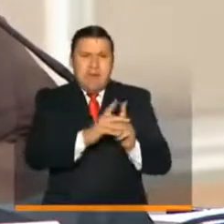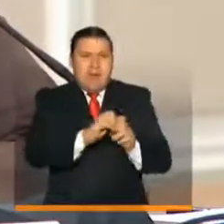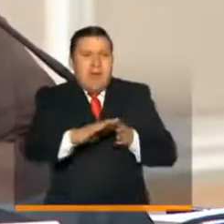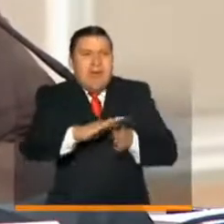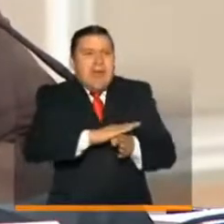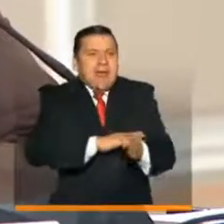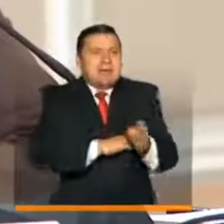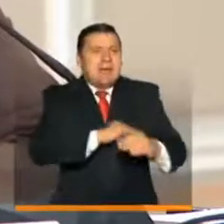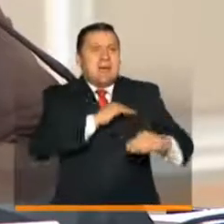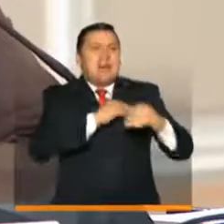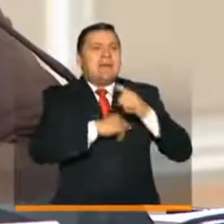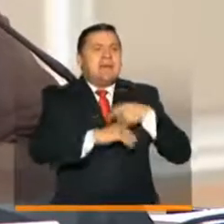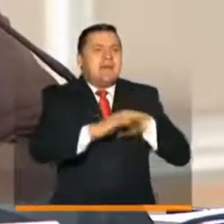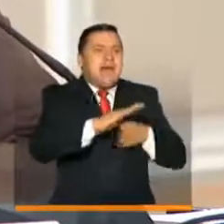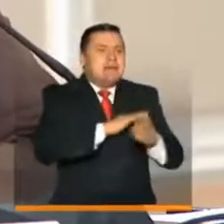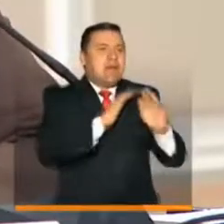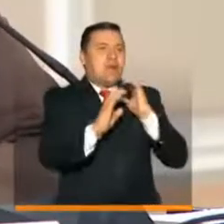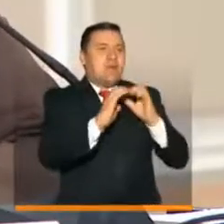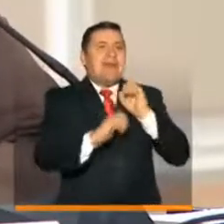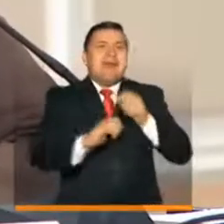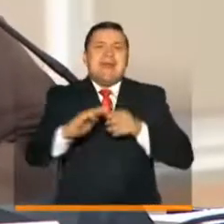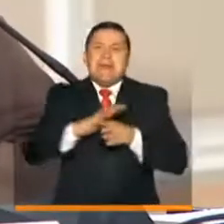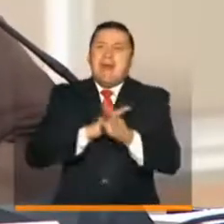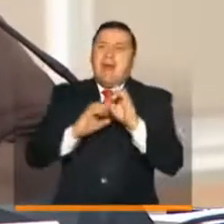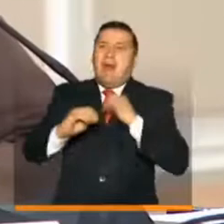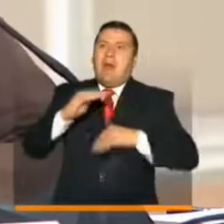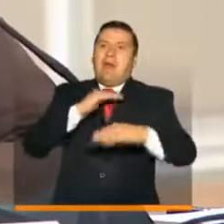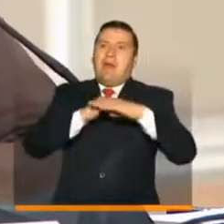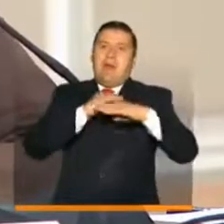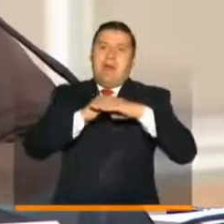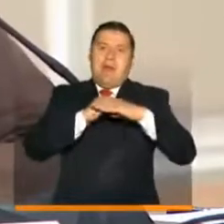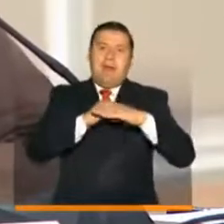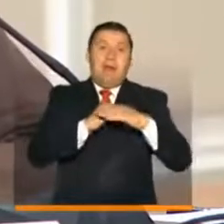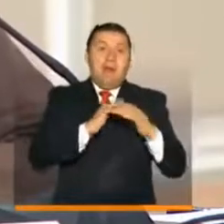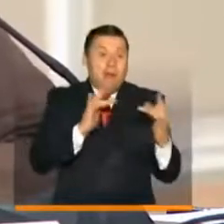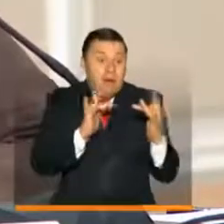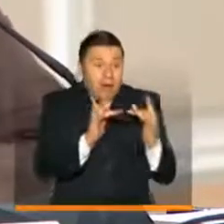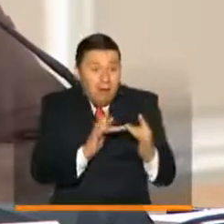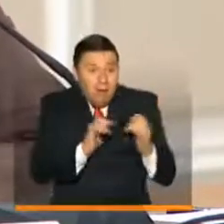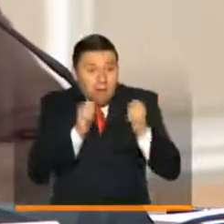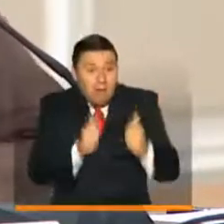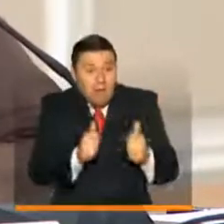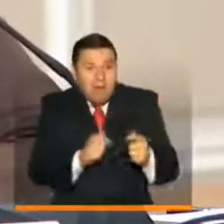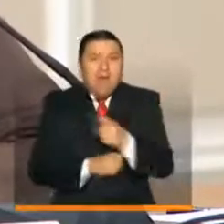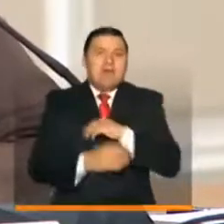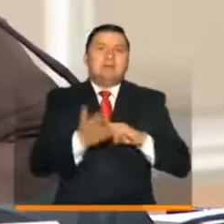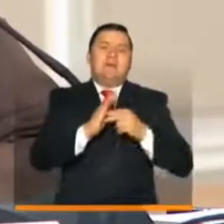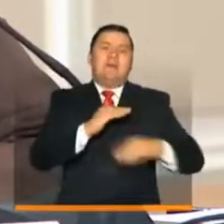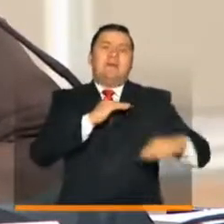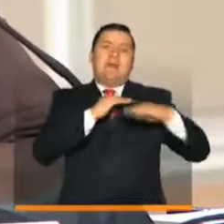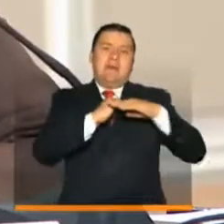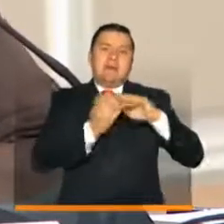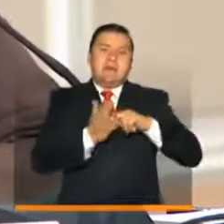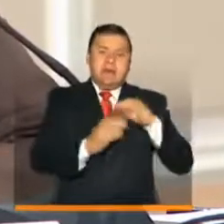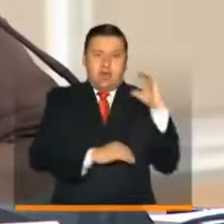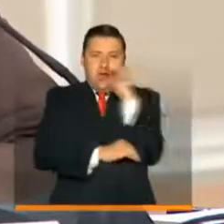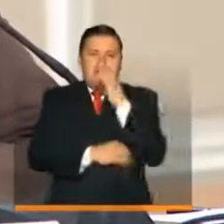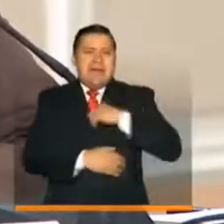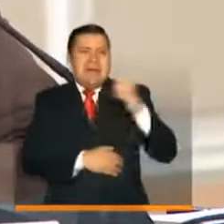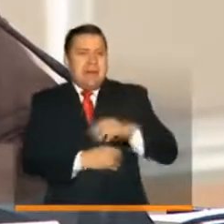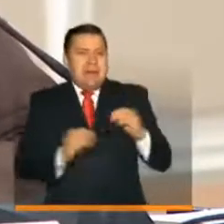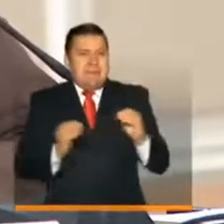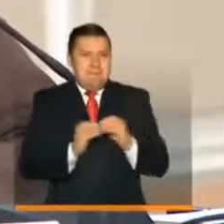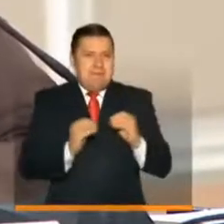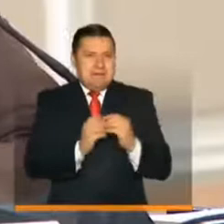y equidad. Y esto realmente, la conexión, es la equidad que hoy todos los colombianos necesitamos para poder estar